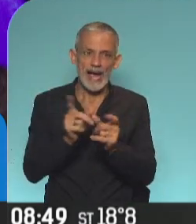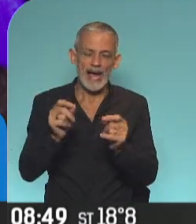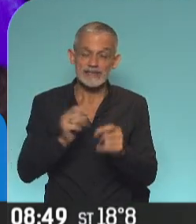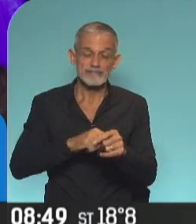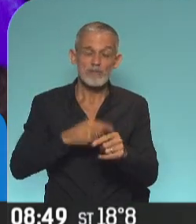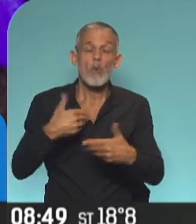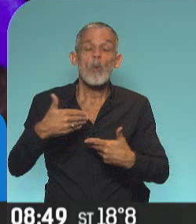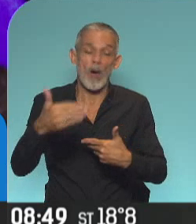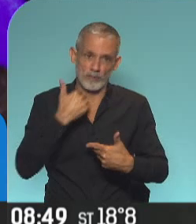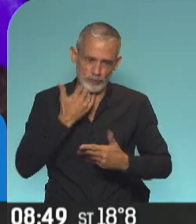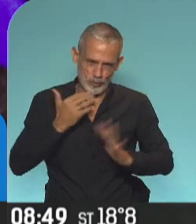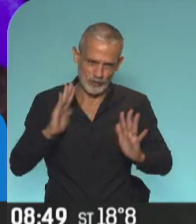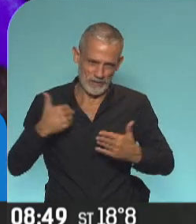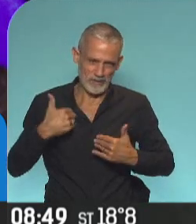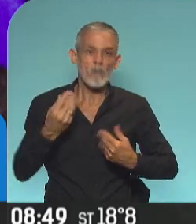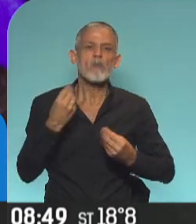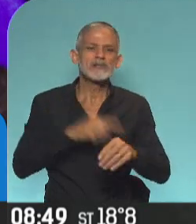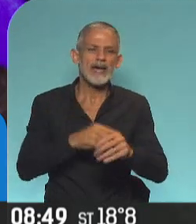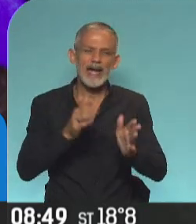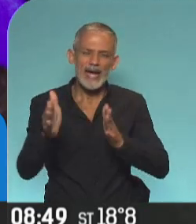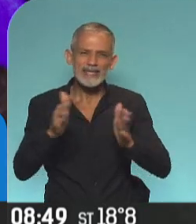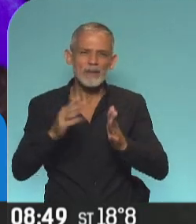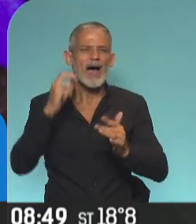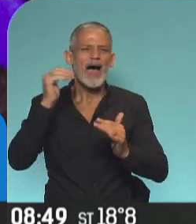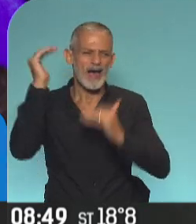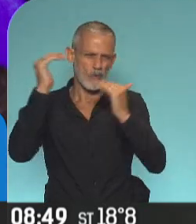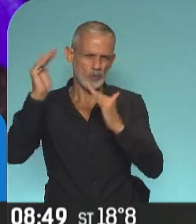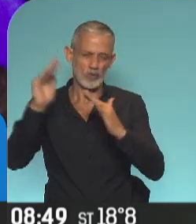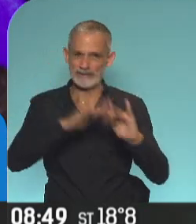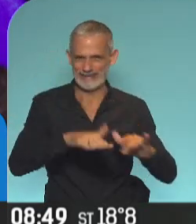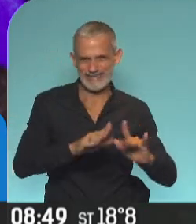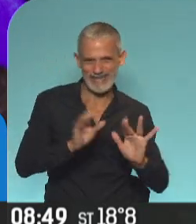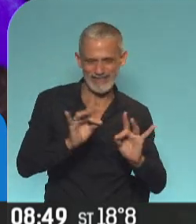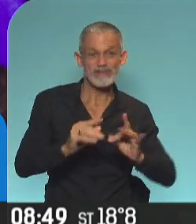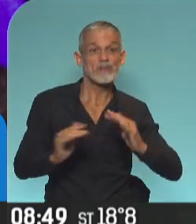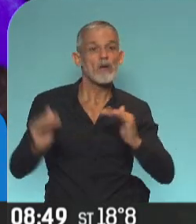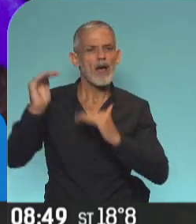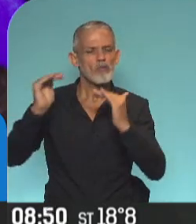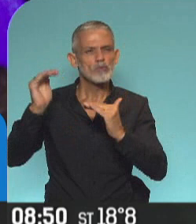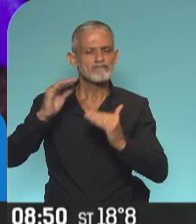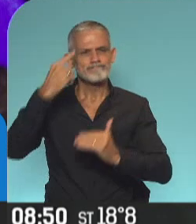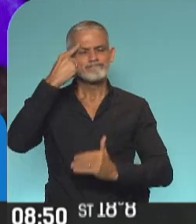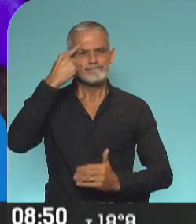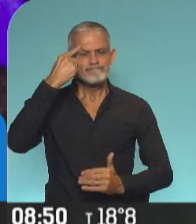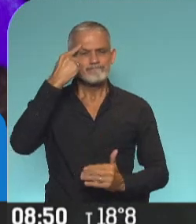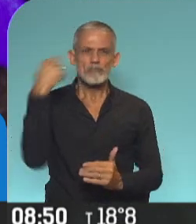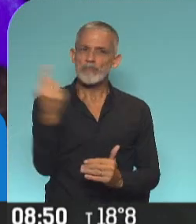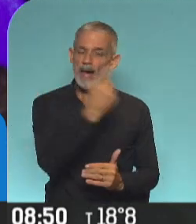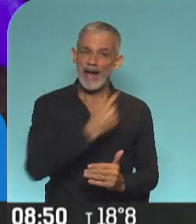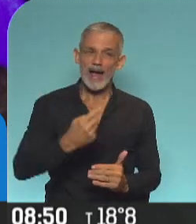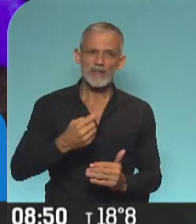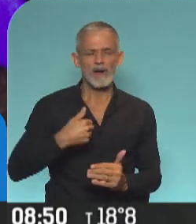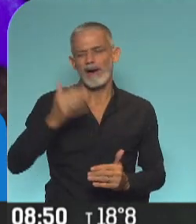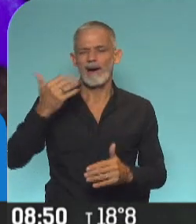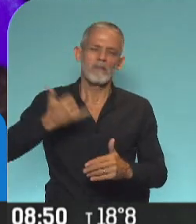momento probablemente sea en una etapa de nuestra adultez entonces la gente tiene que tomar esa conciencia y no minimizar